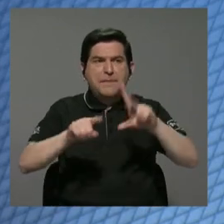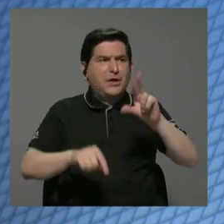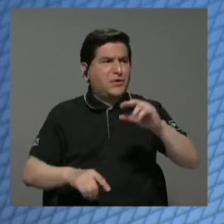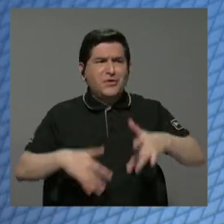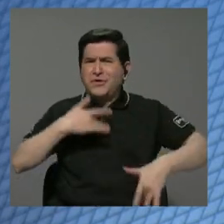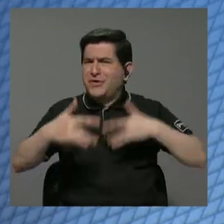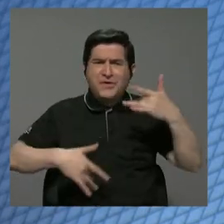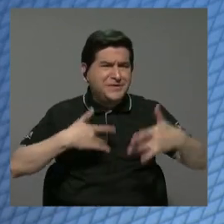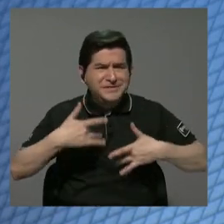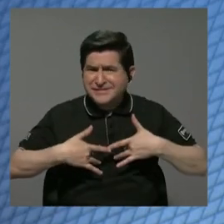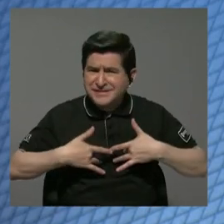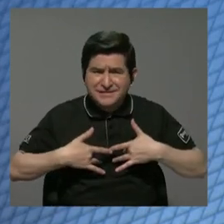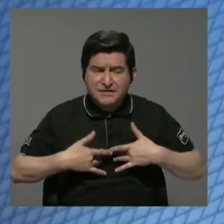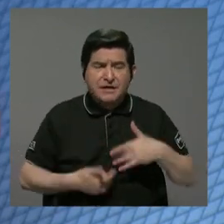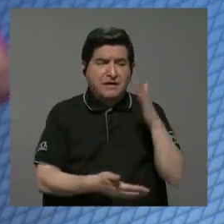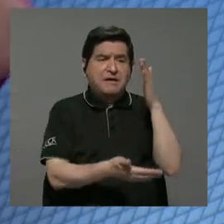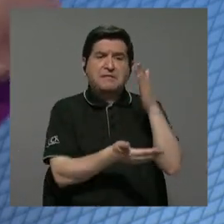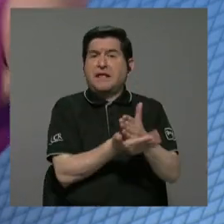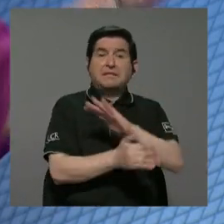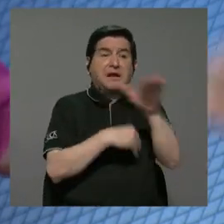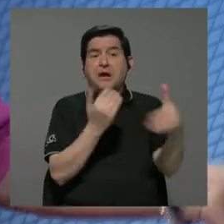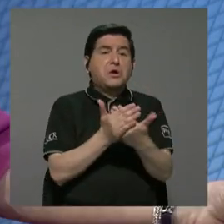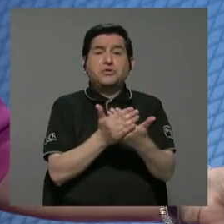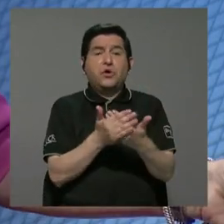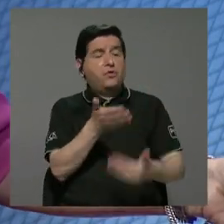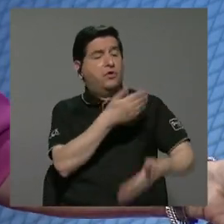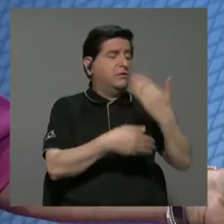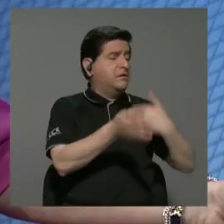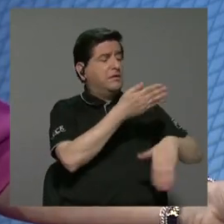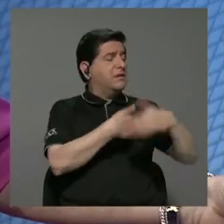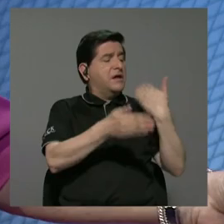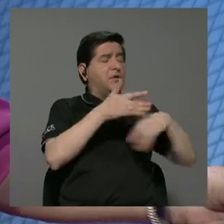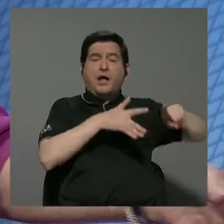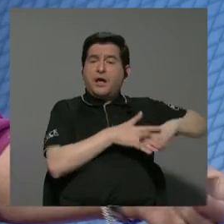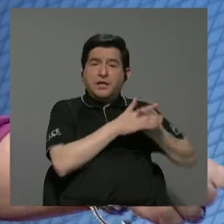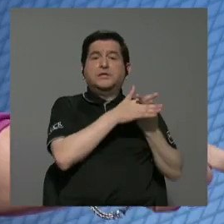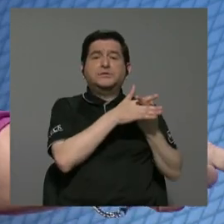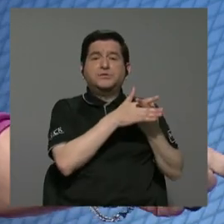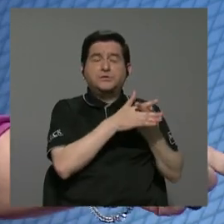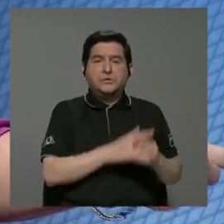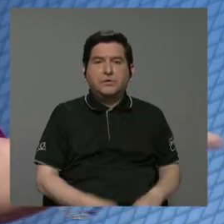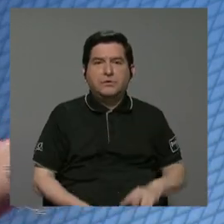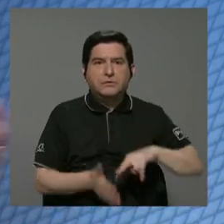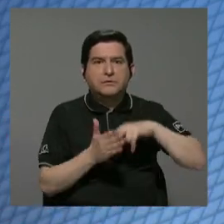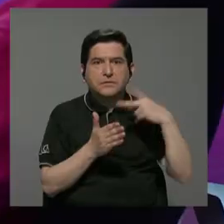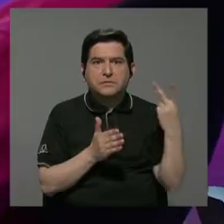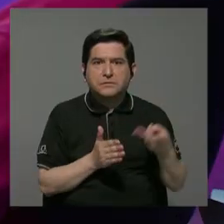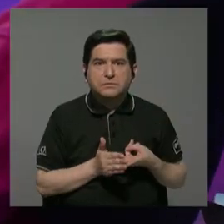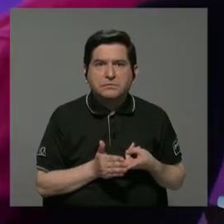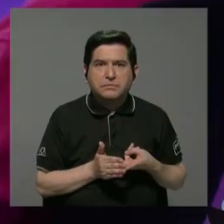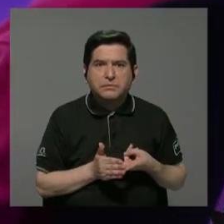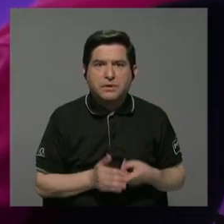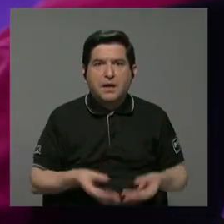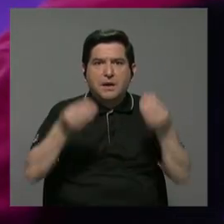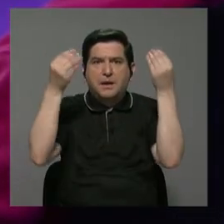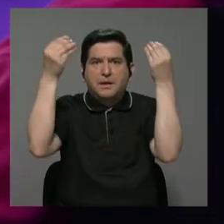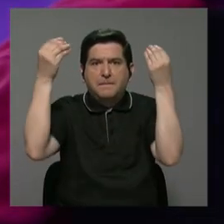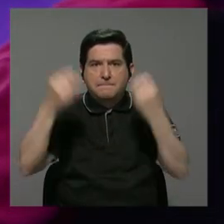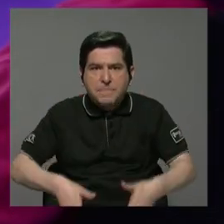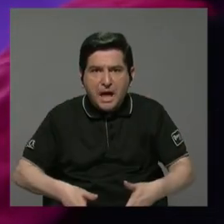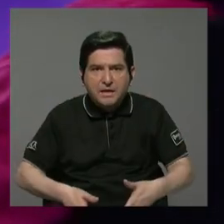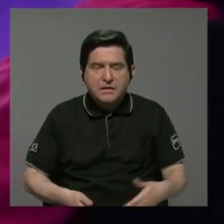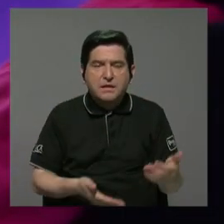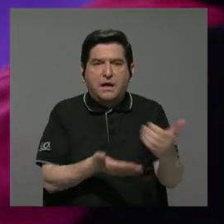que paramos el tren, nos devolvemos al inicio, lo cual implica una pérdida